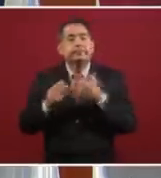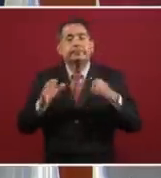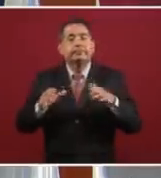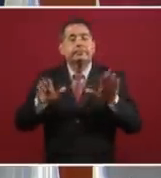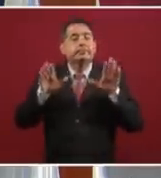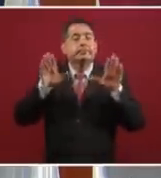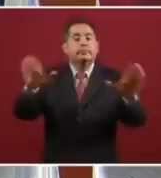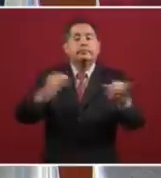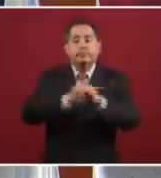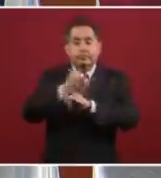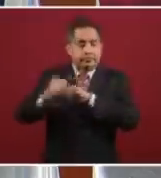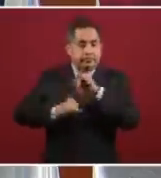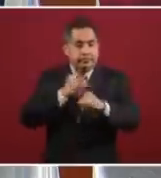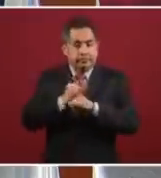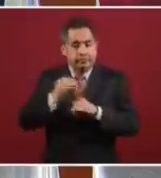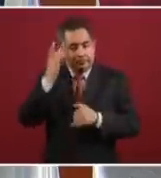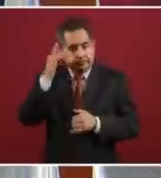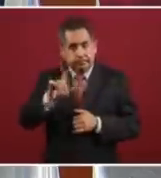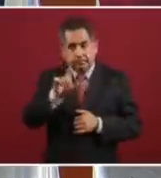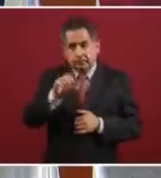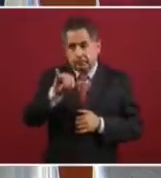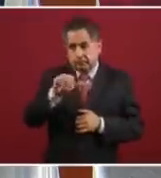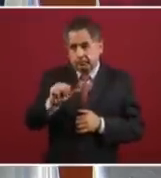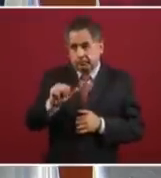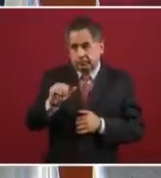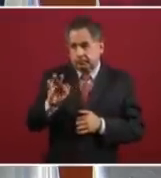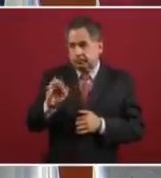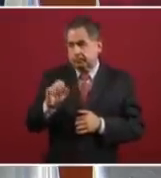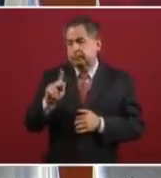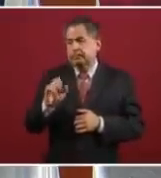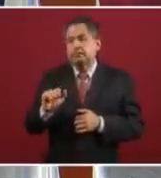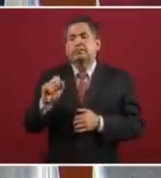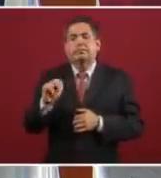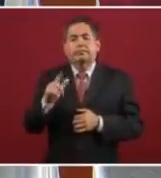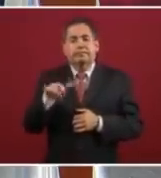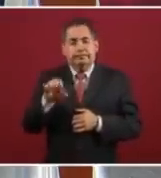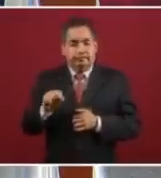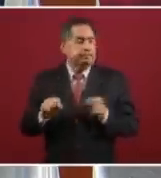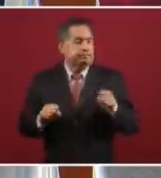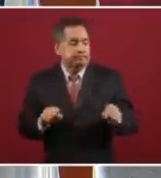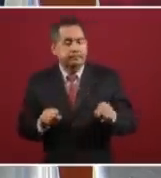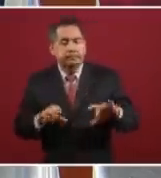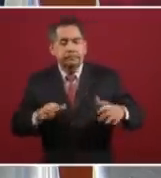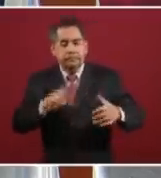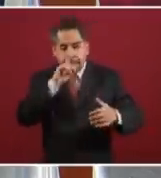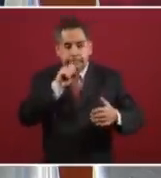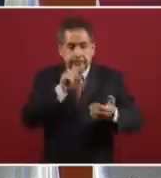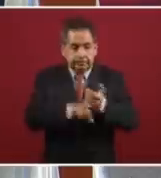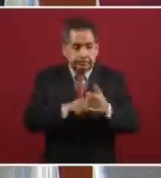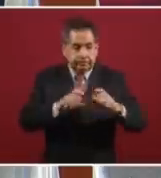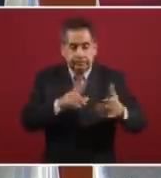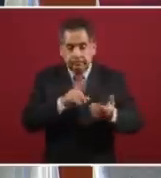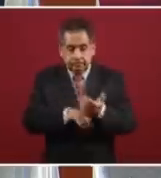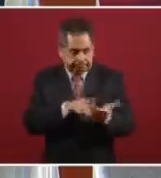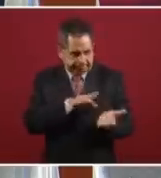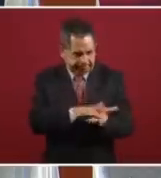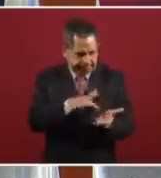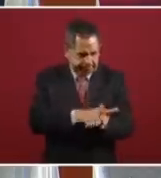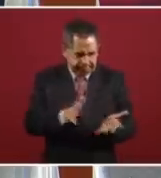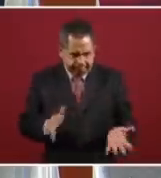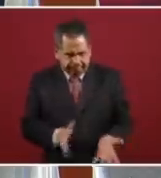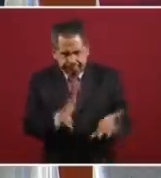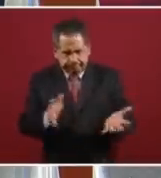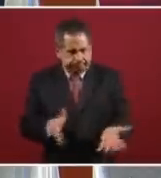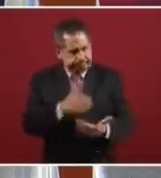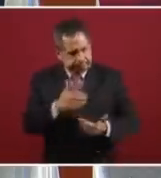Aeropuerto Internacional de Santa Lucía, Felipe Ángeles, también en donde se está haciendo